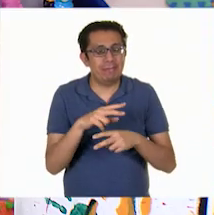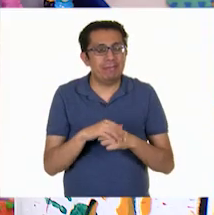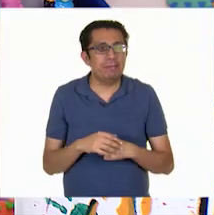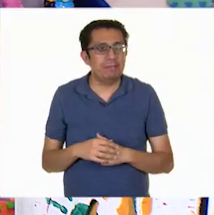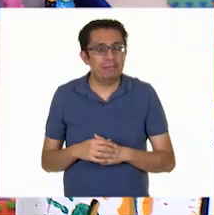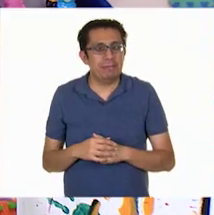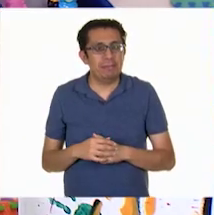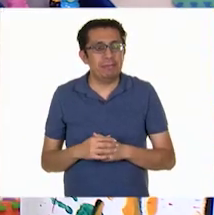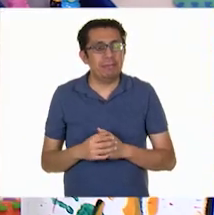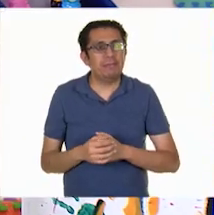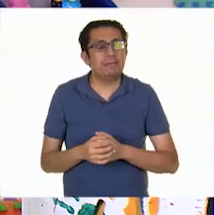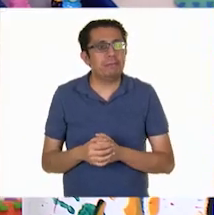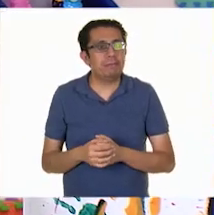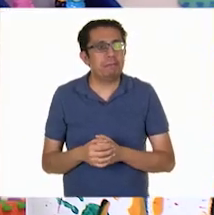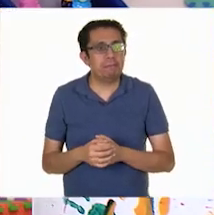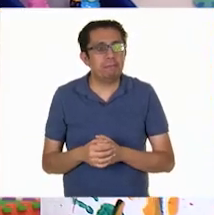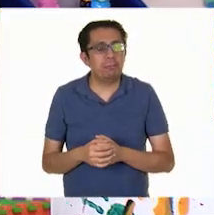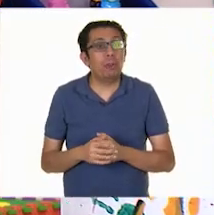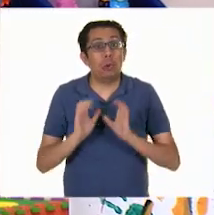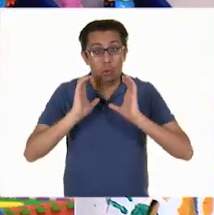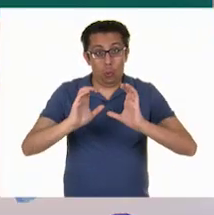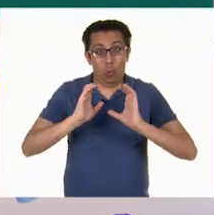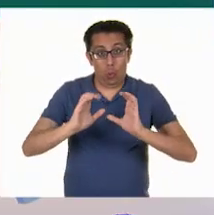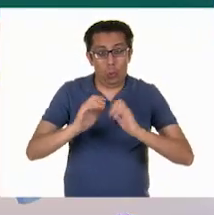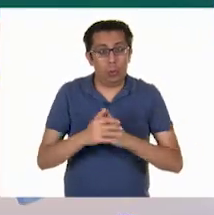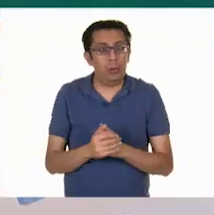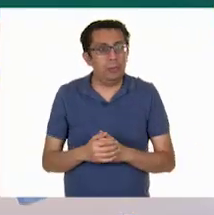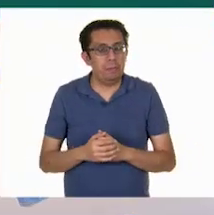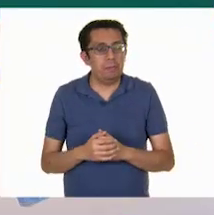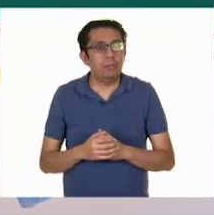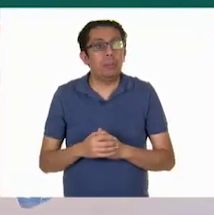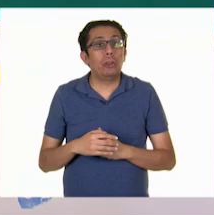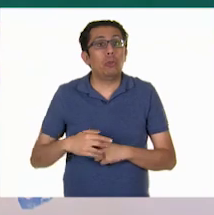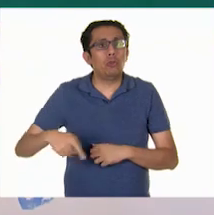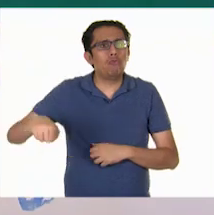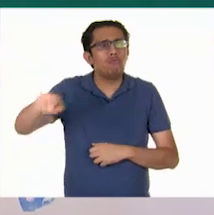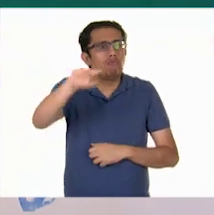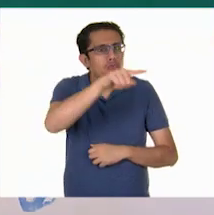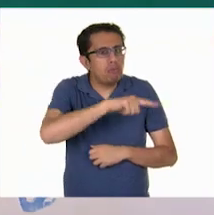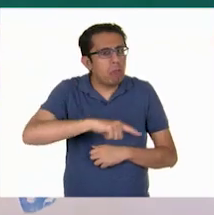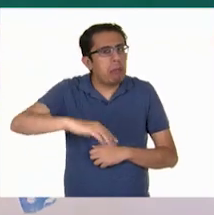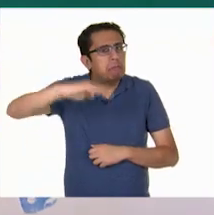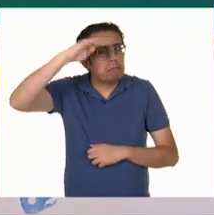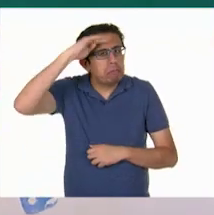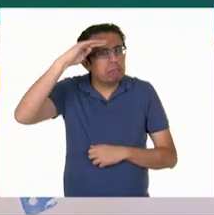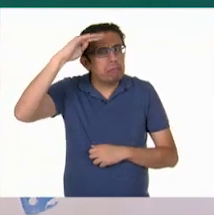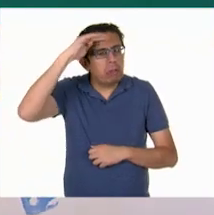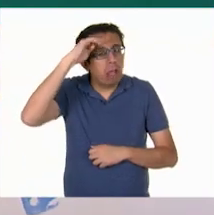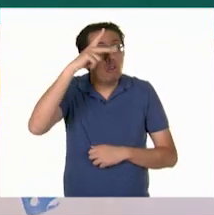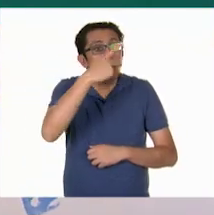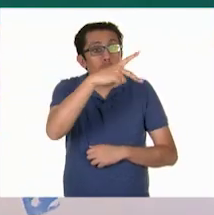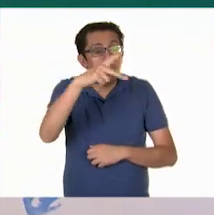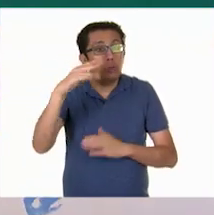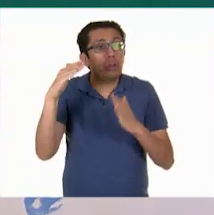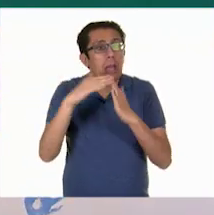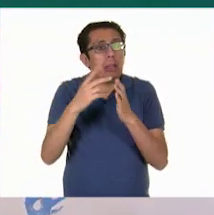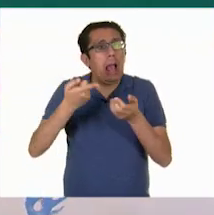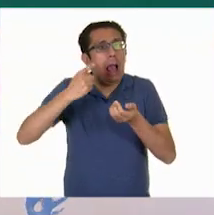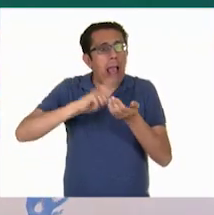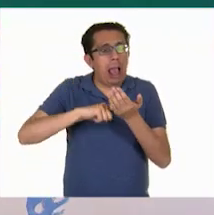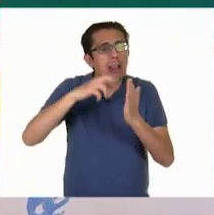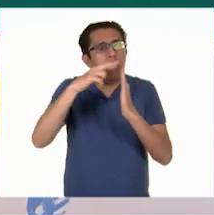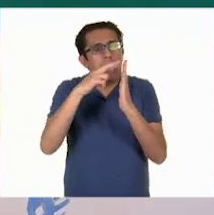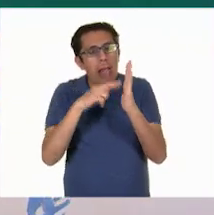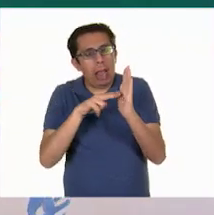pronto. Cuídate, Gloria. Bueno, ¿y ustedes qué piensan? ¿Qué reglas y normas tienen en su casa,